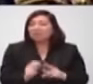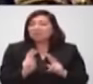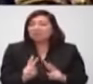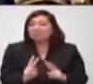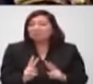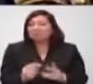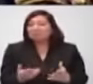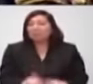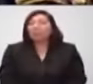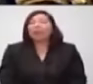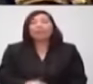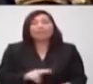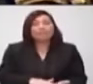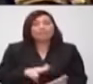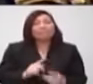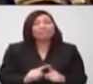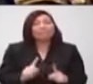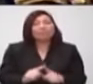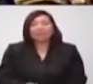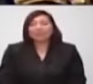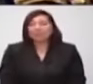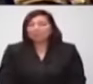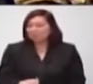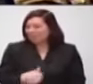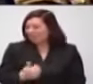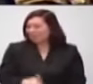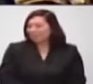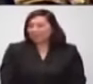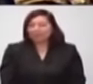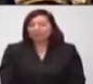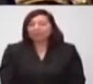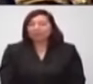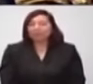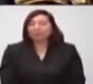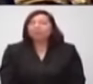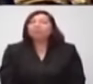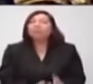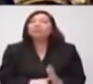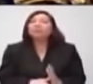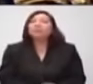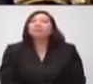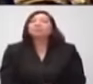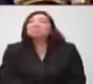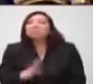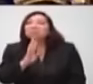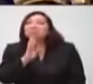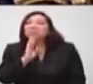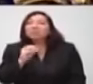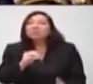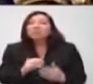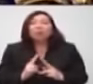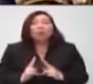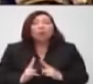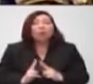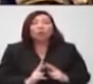si tienen o no aprobación, a diferencia de las anteriores. Luego se hablará de la concesionaria de Rutas de